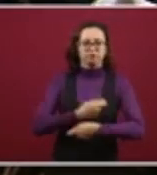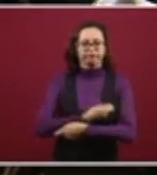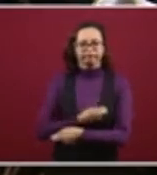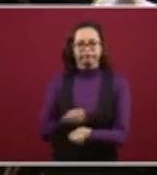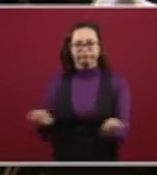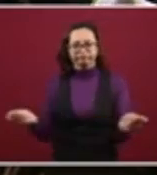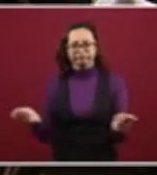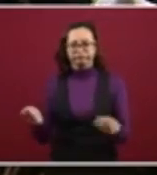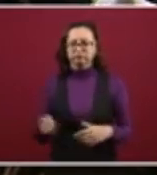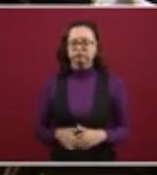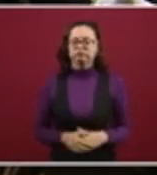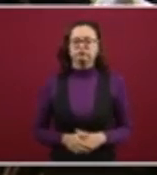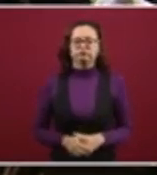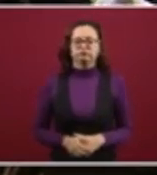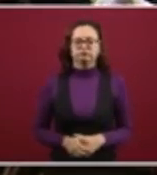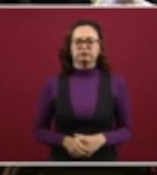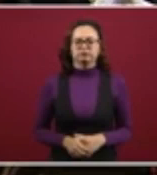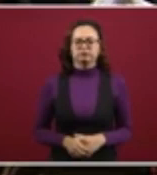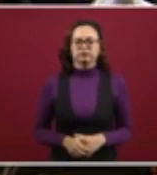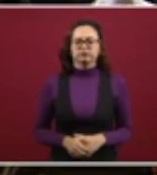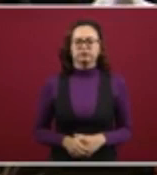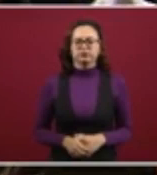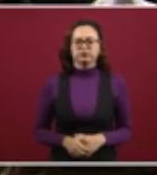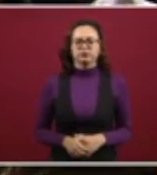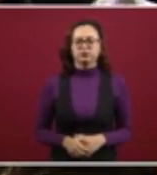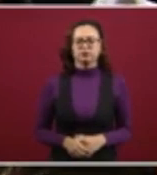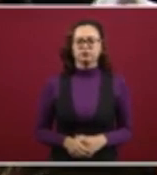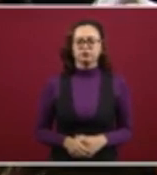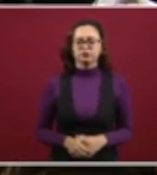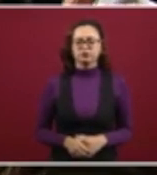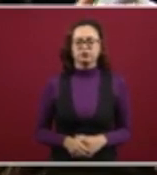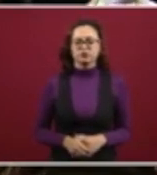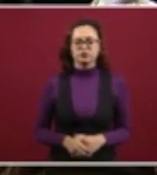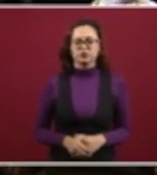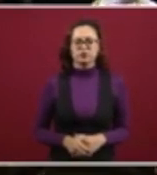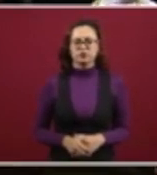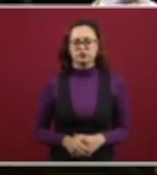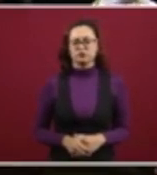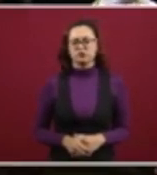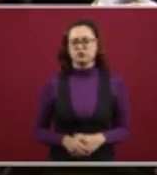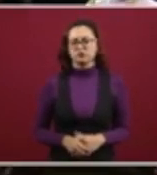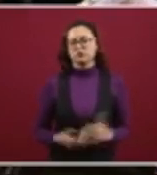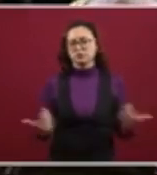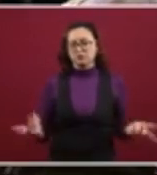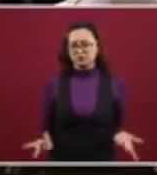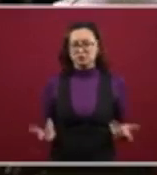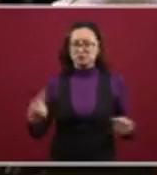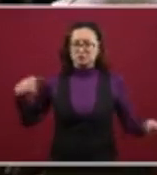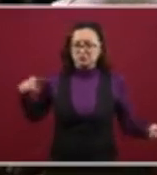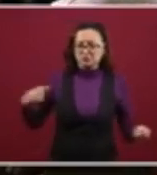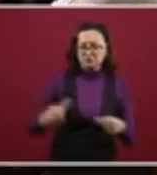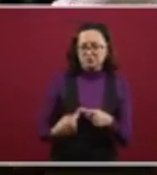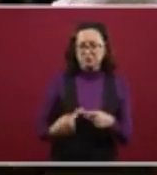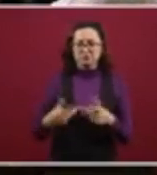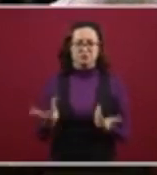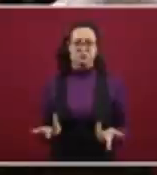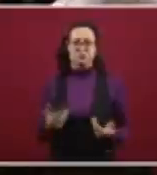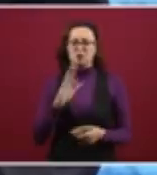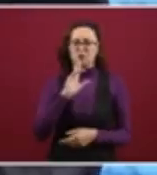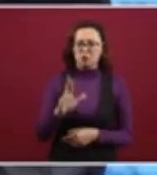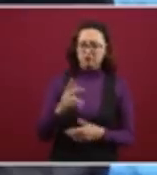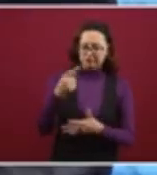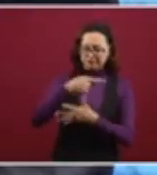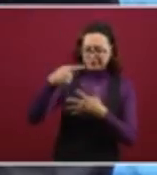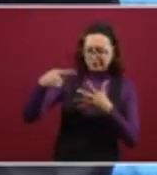siguiente. A manera de compartir con ustedes los principales resultados en este resumen, entonces se